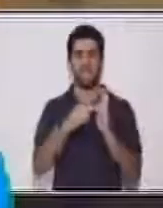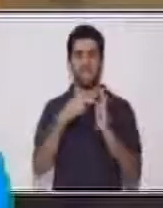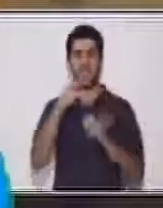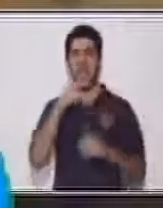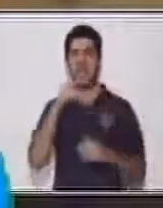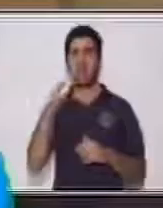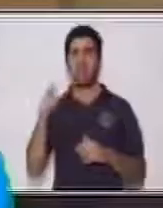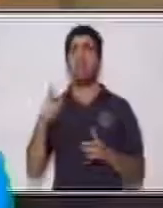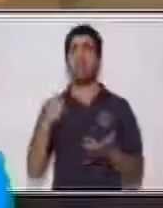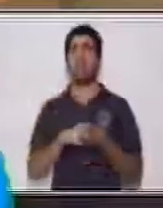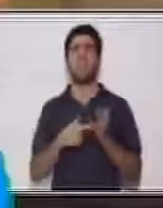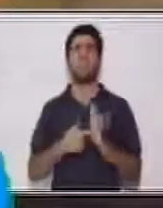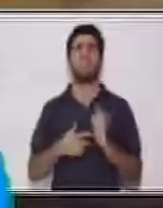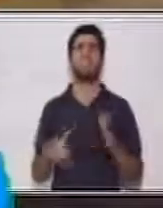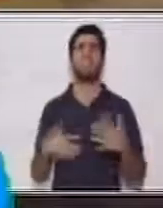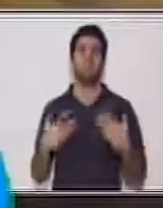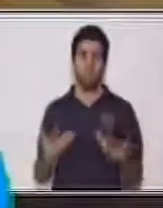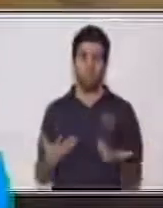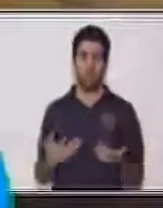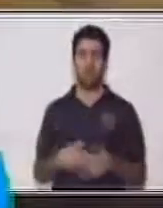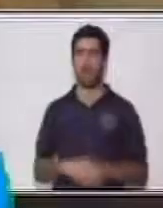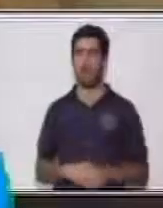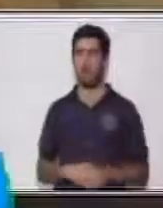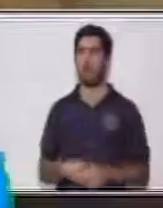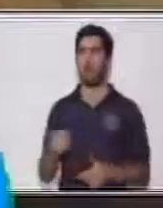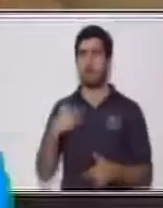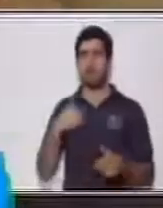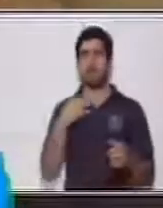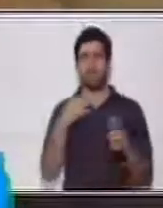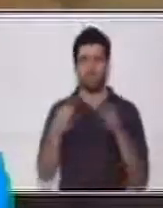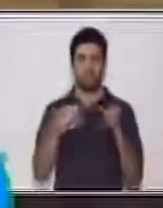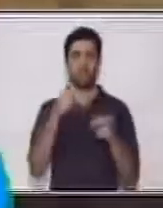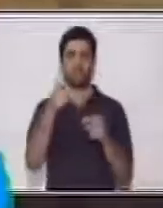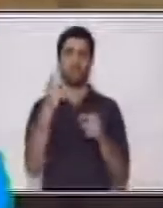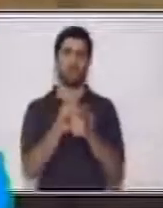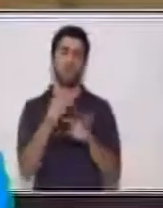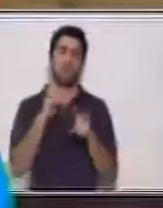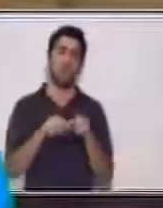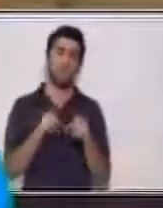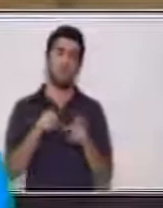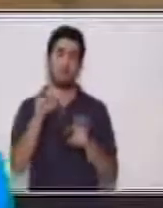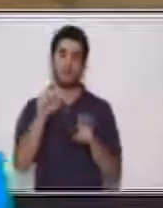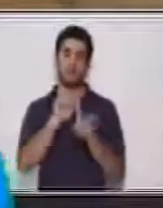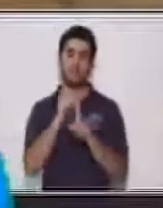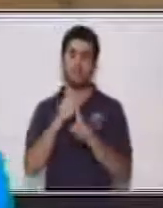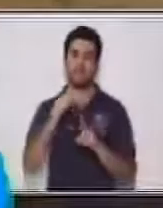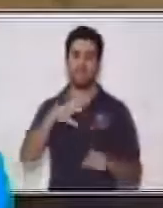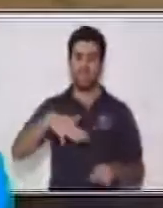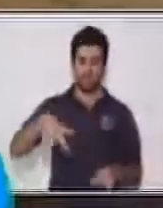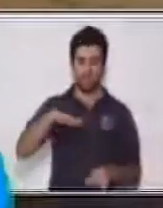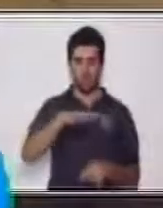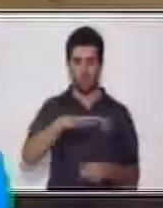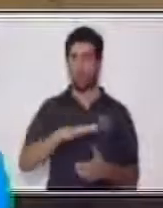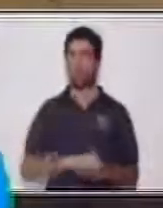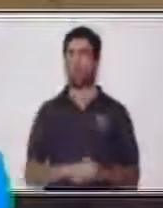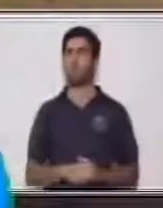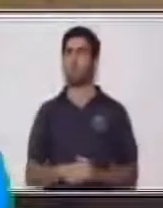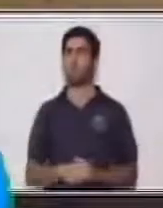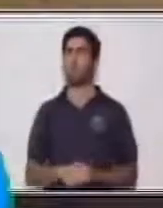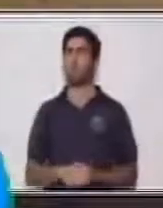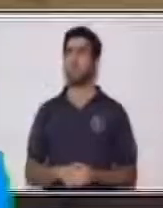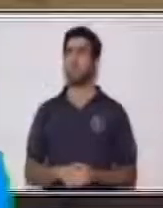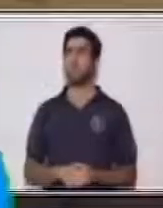¿Te recuerdas que te lo expliqué? Es el lenguaje que vas a utilizar dependiendo de la situación o el contexto en el que estás